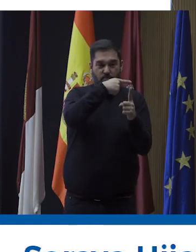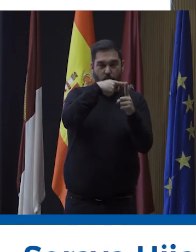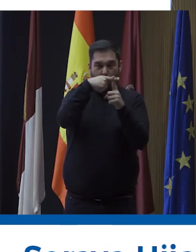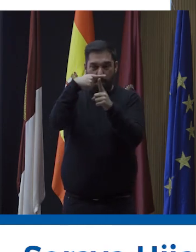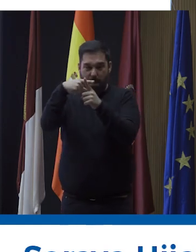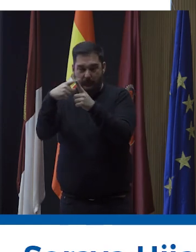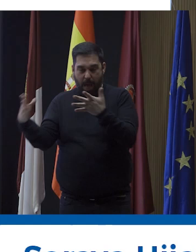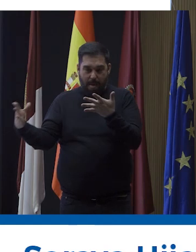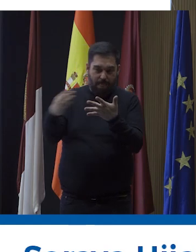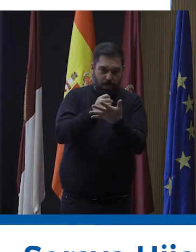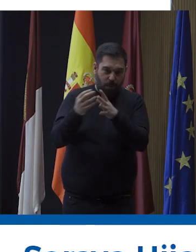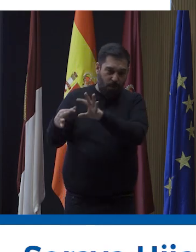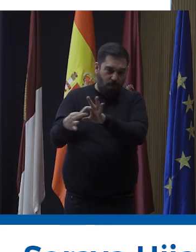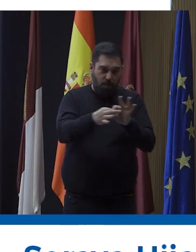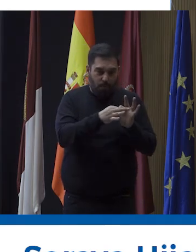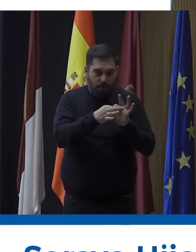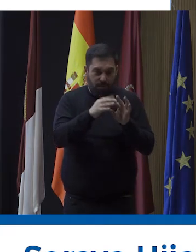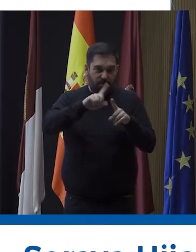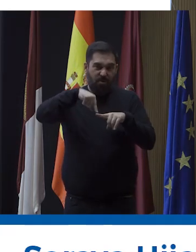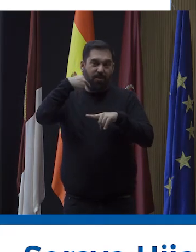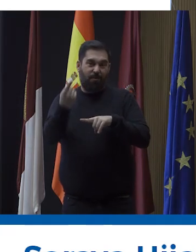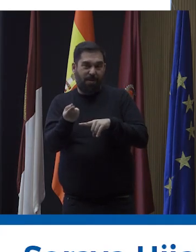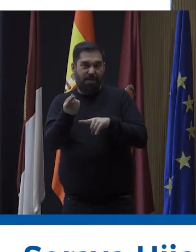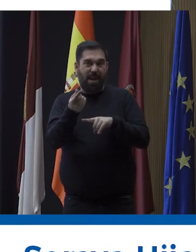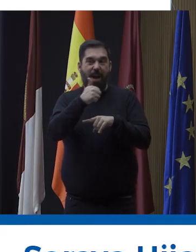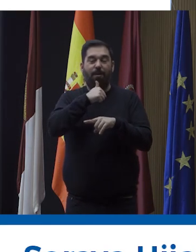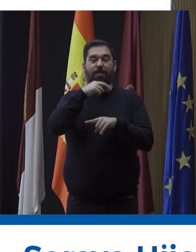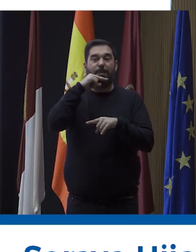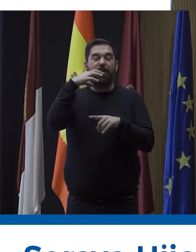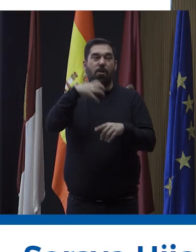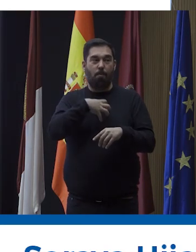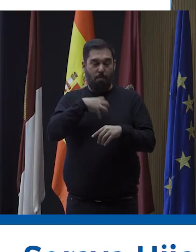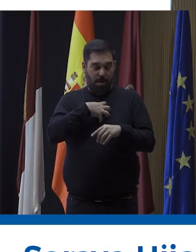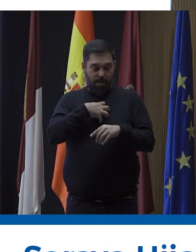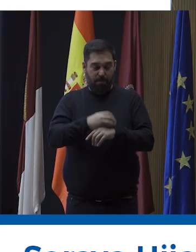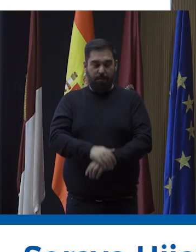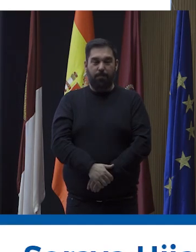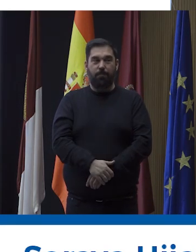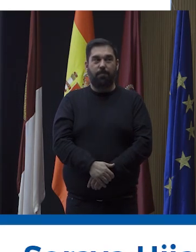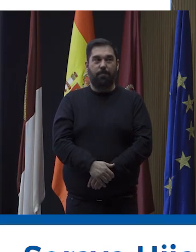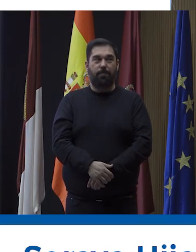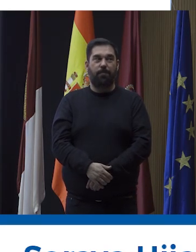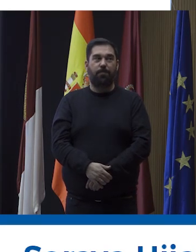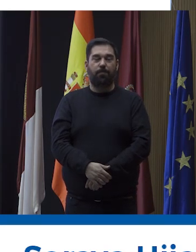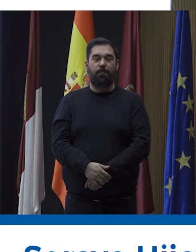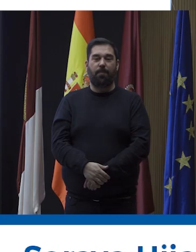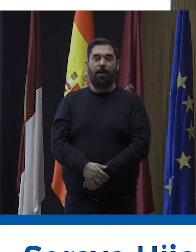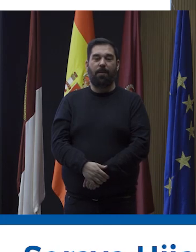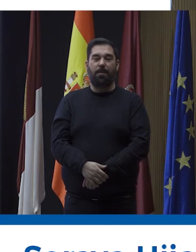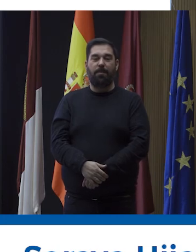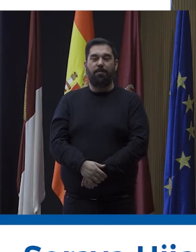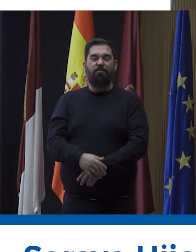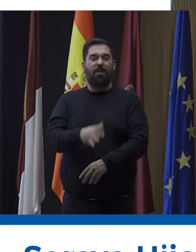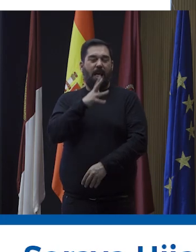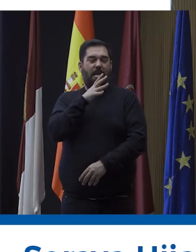Y también la historia ginecológica, que no entraré porque si no Vale, vamos a ir a lo